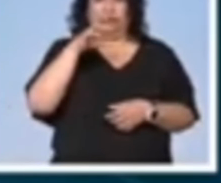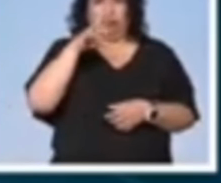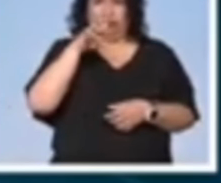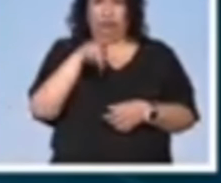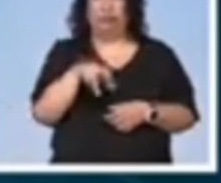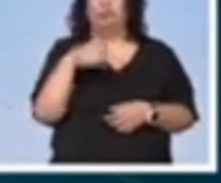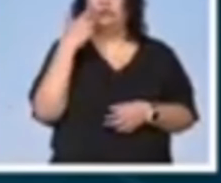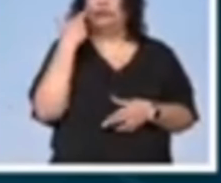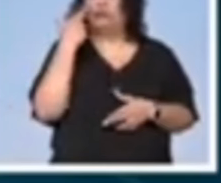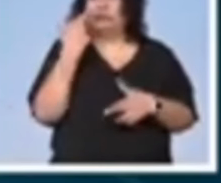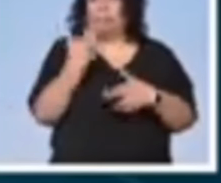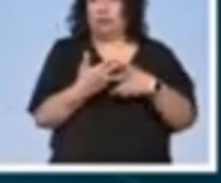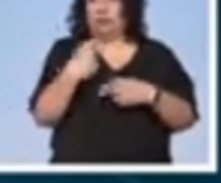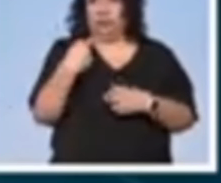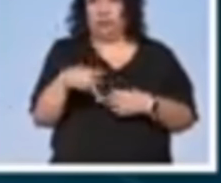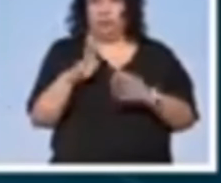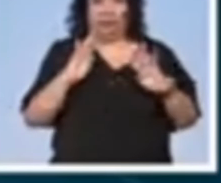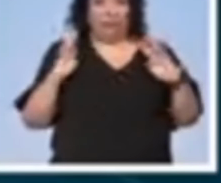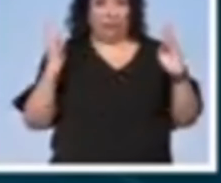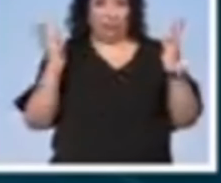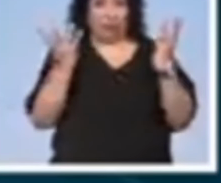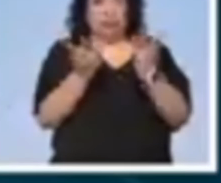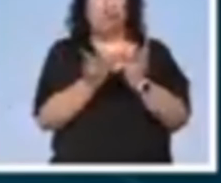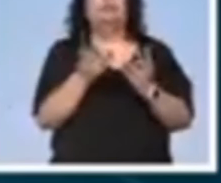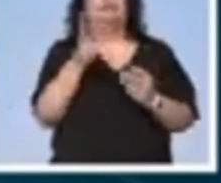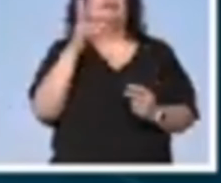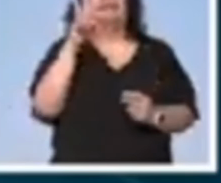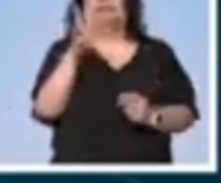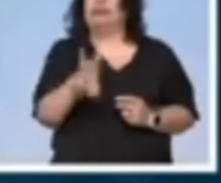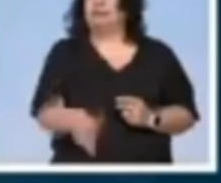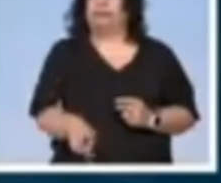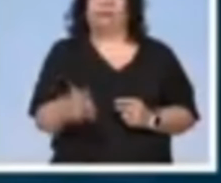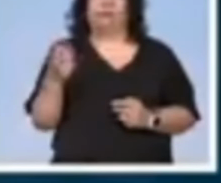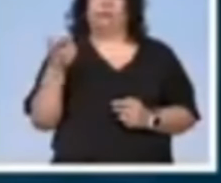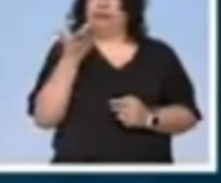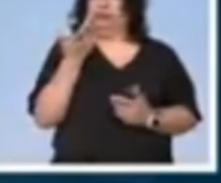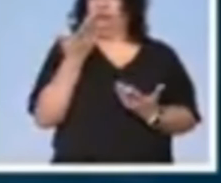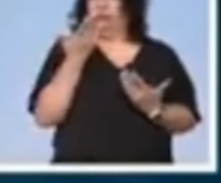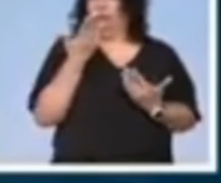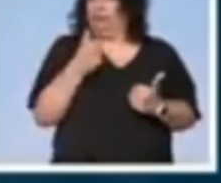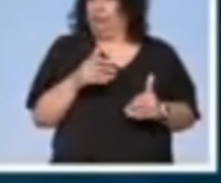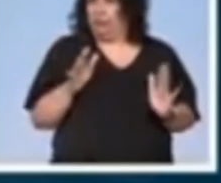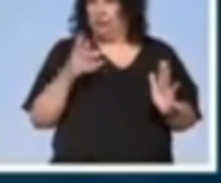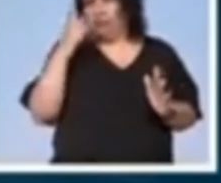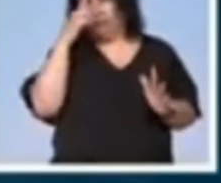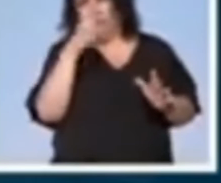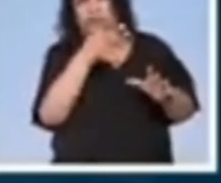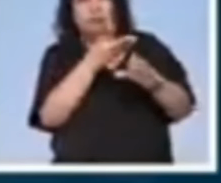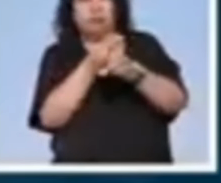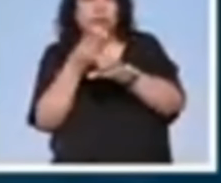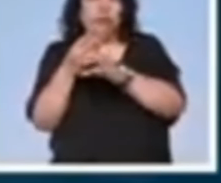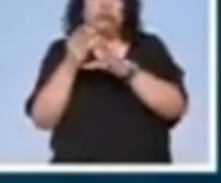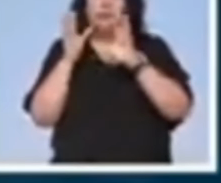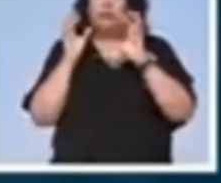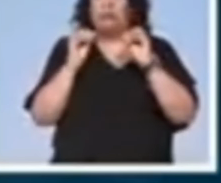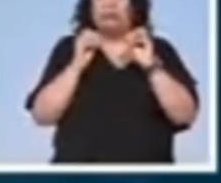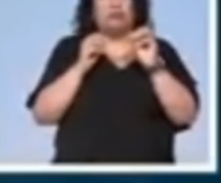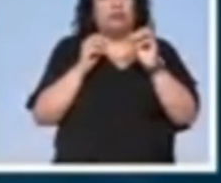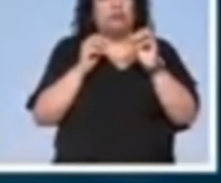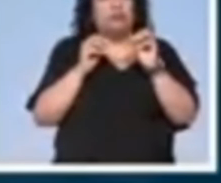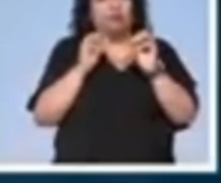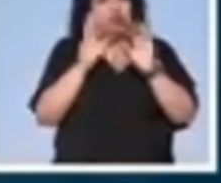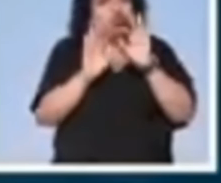cargo la rotonda realmente no tiene presupuesto para restaurarlo o